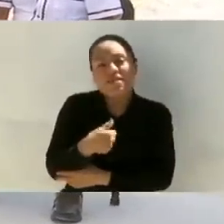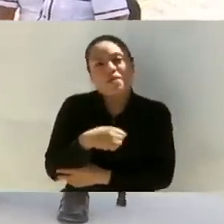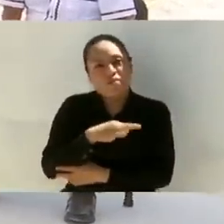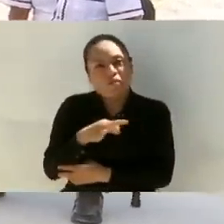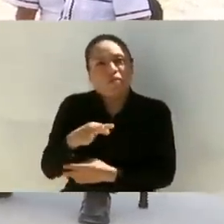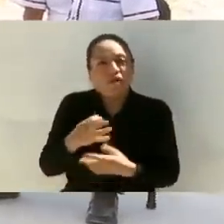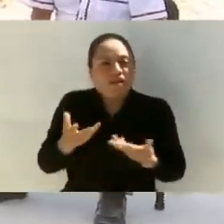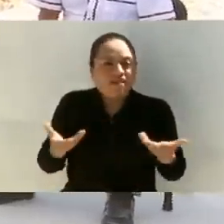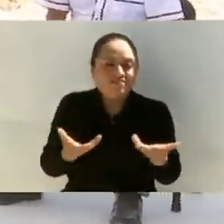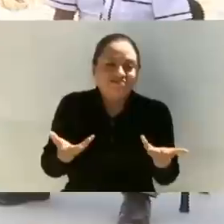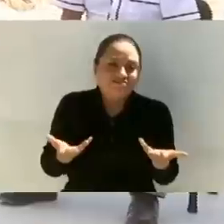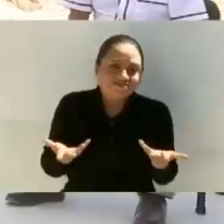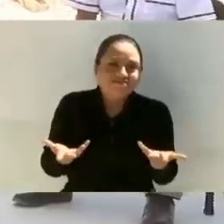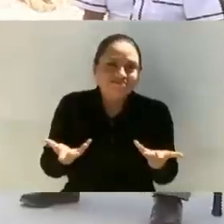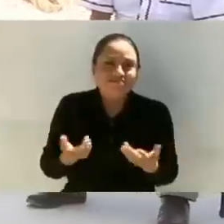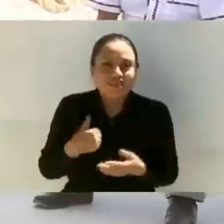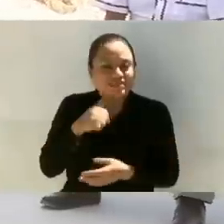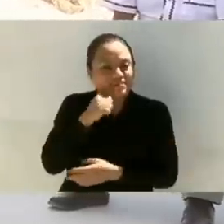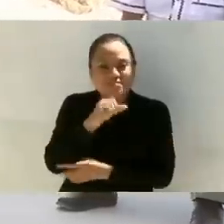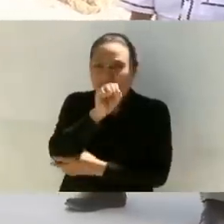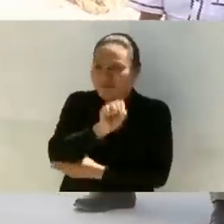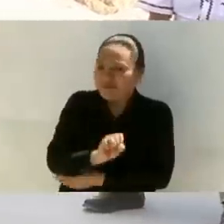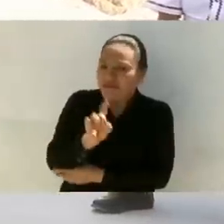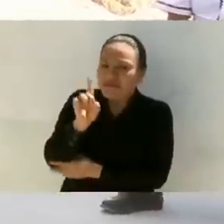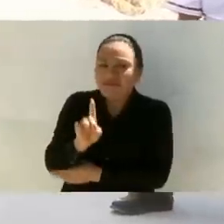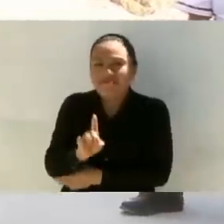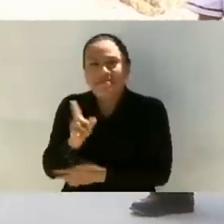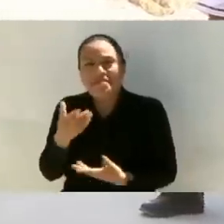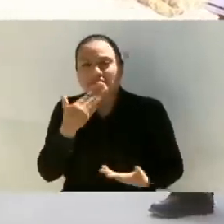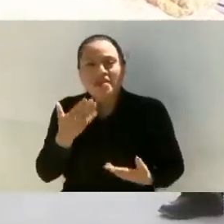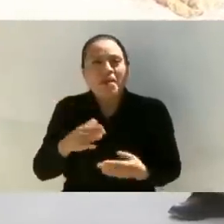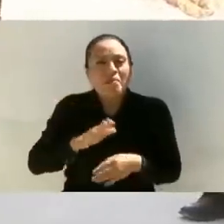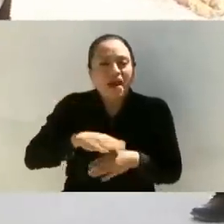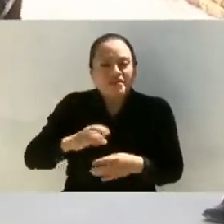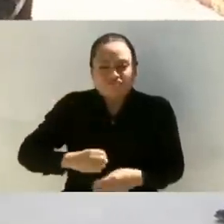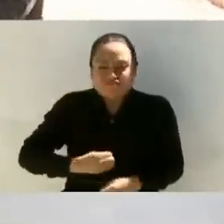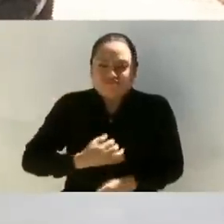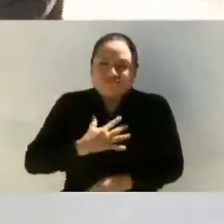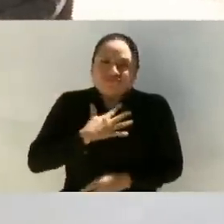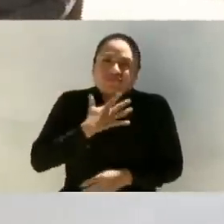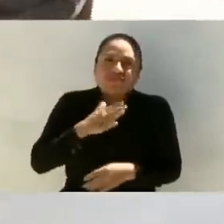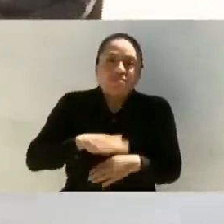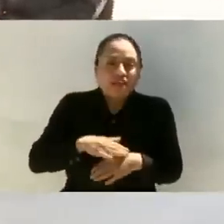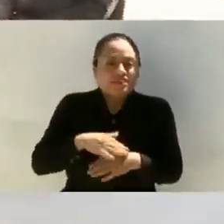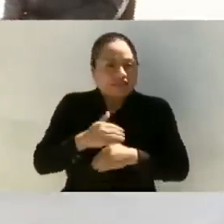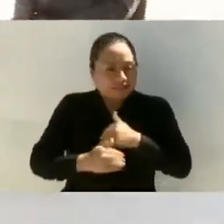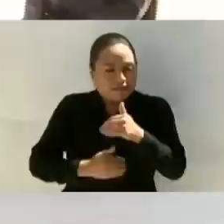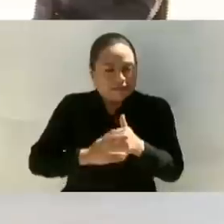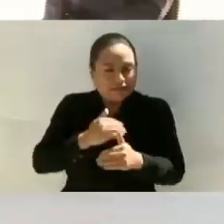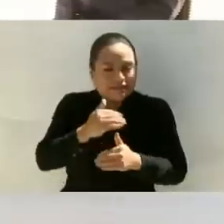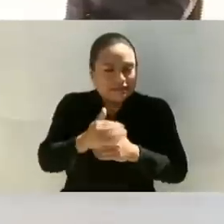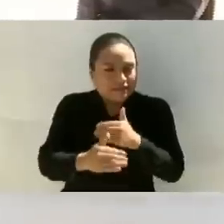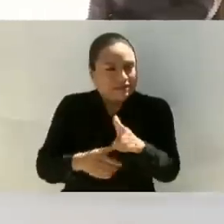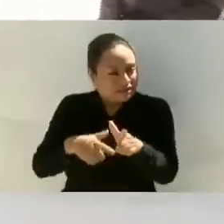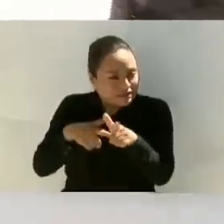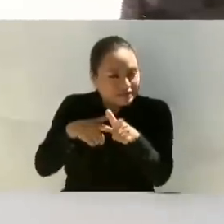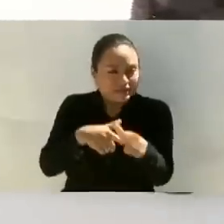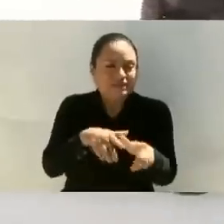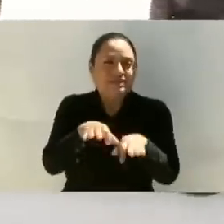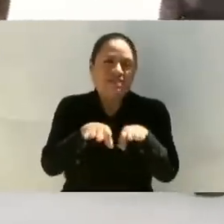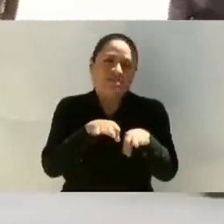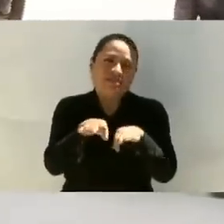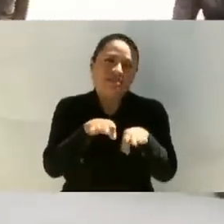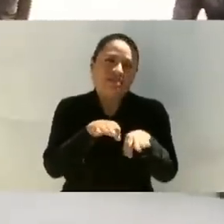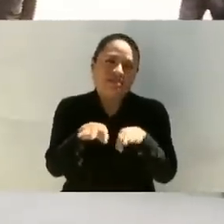fortalecer mis convicciones para seguir adelante. la comunicación